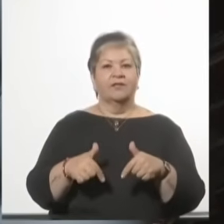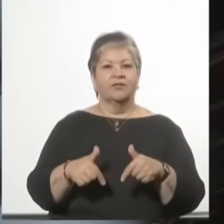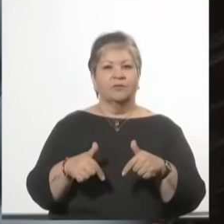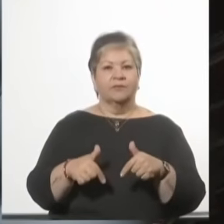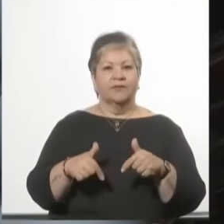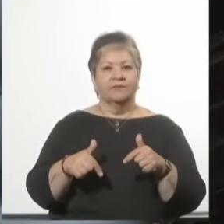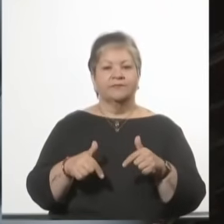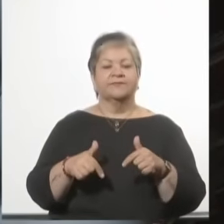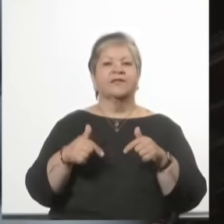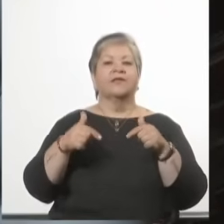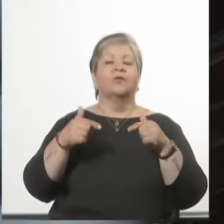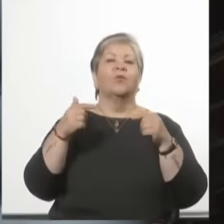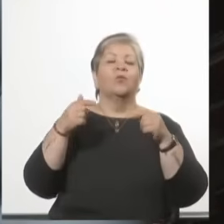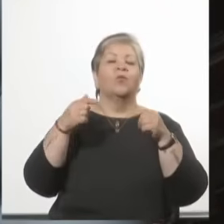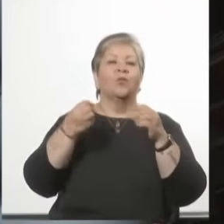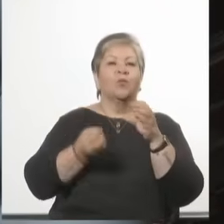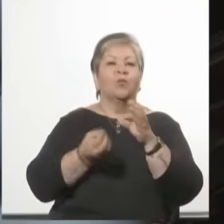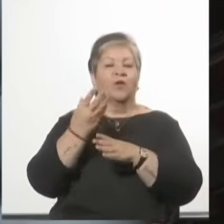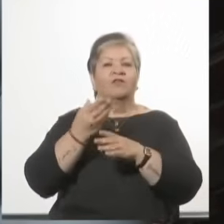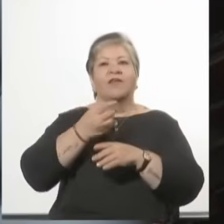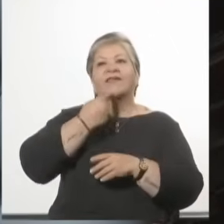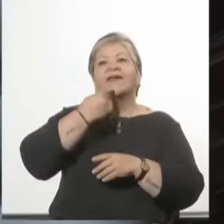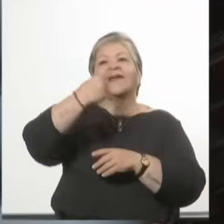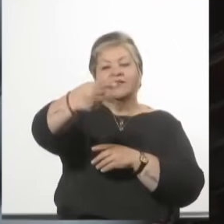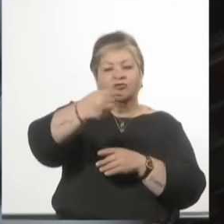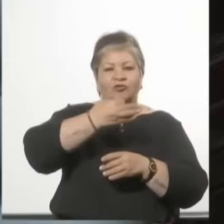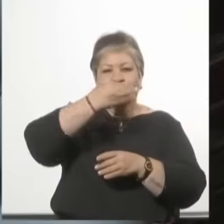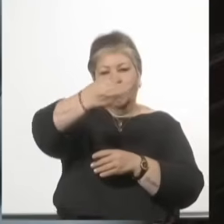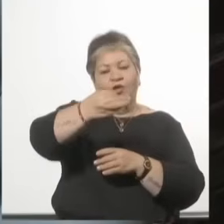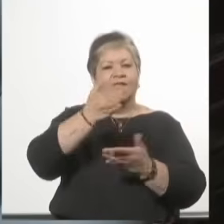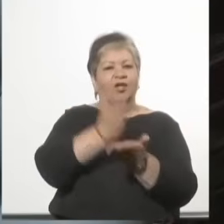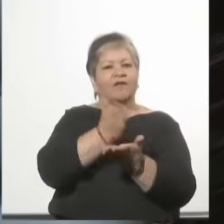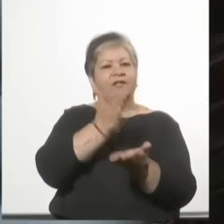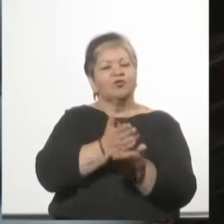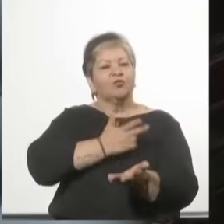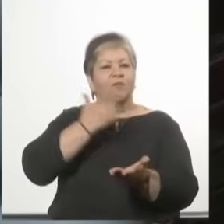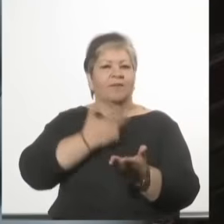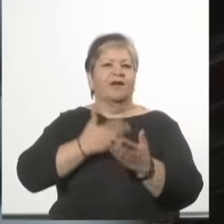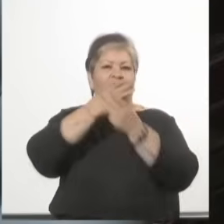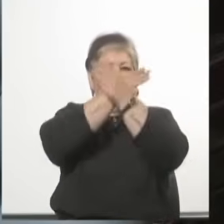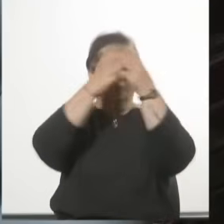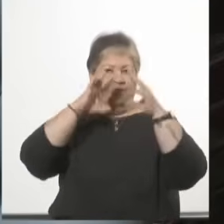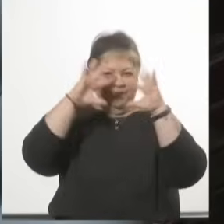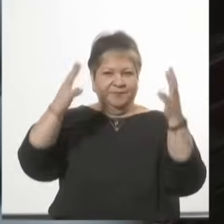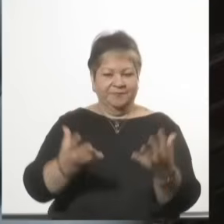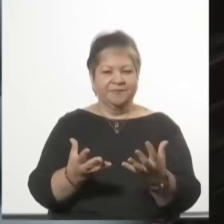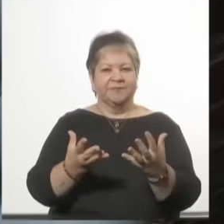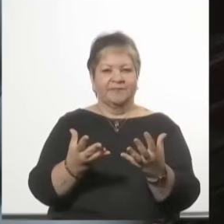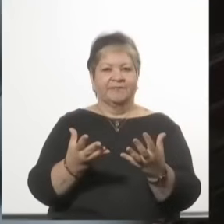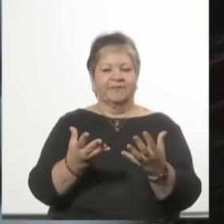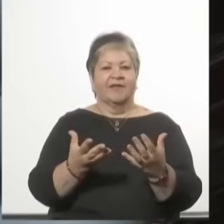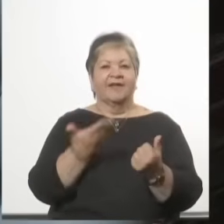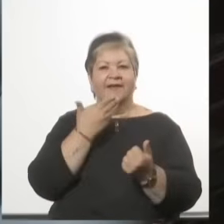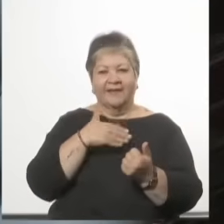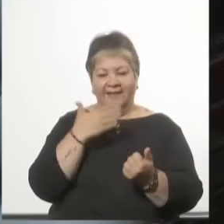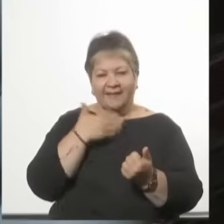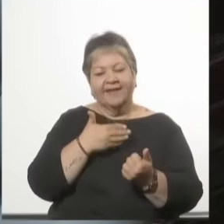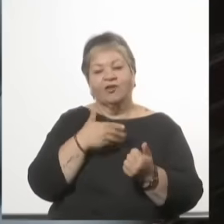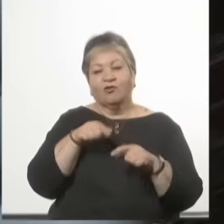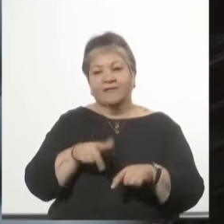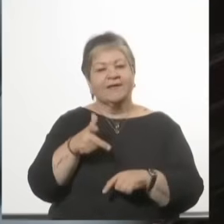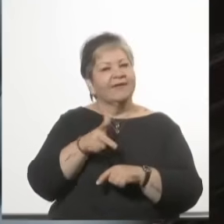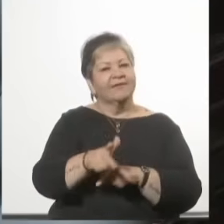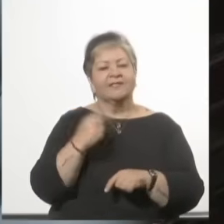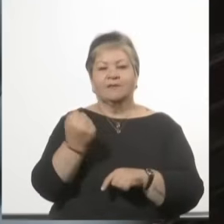que se está cumpliendo un nuevo aniversario de la Declaración Universal de los Derechos Humanos y eso entiendo que es una fecha